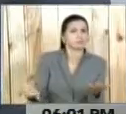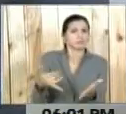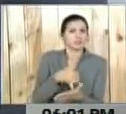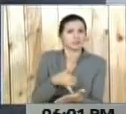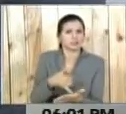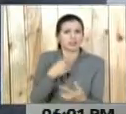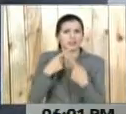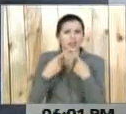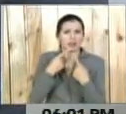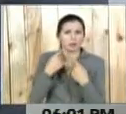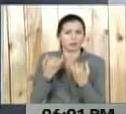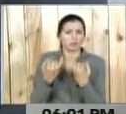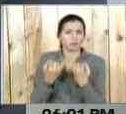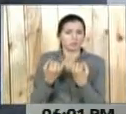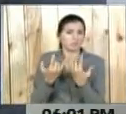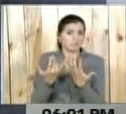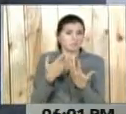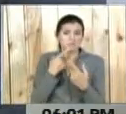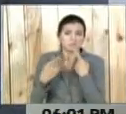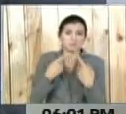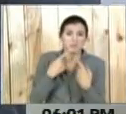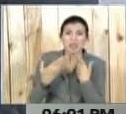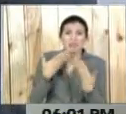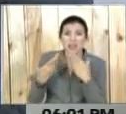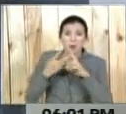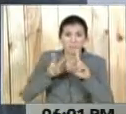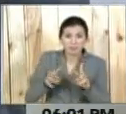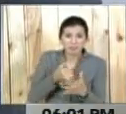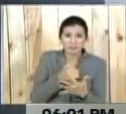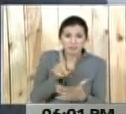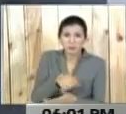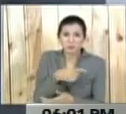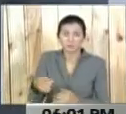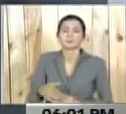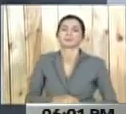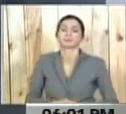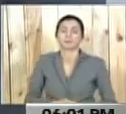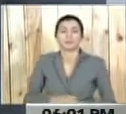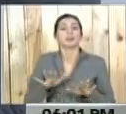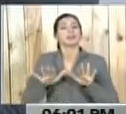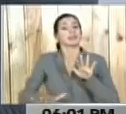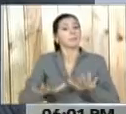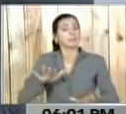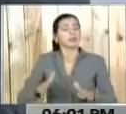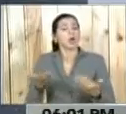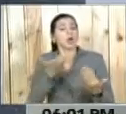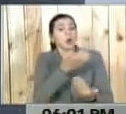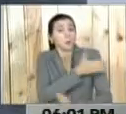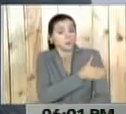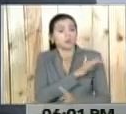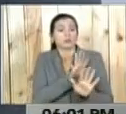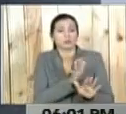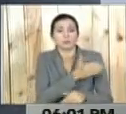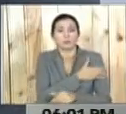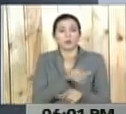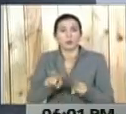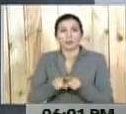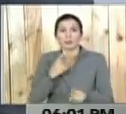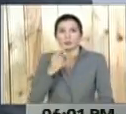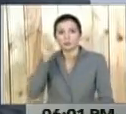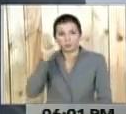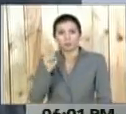La fragilidad va a descansar sobre los hombros de la oposición, porque el gobierno, como dijo el diputado,